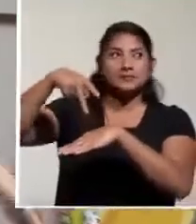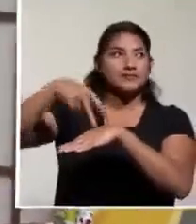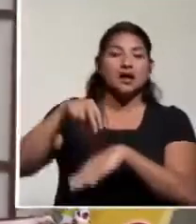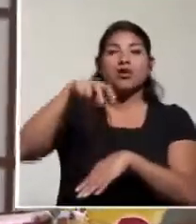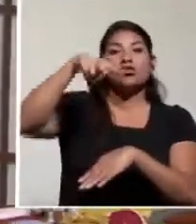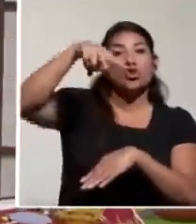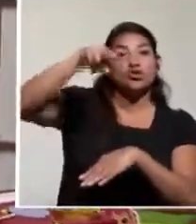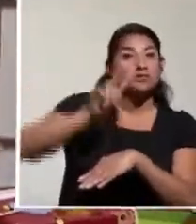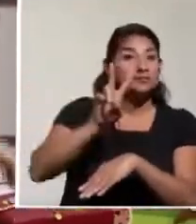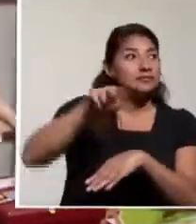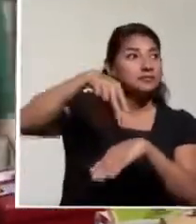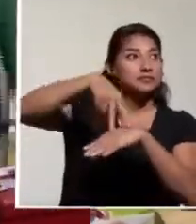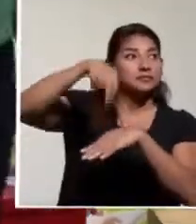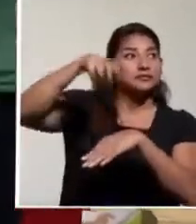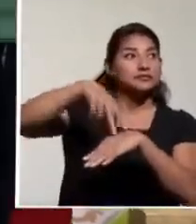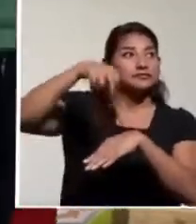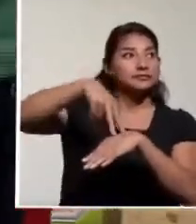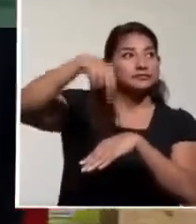Juntas.